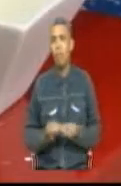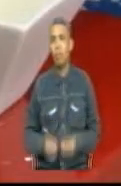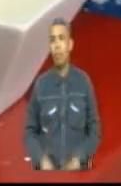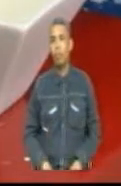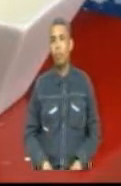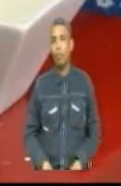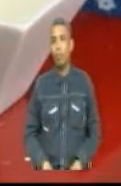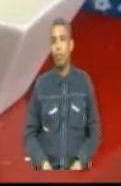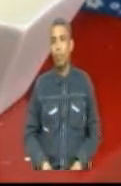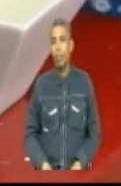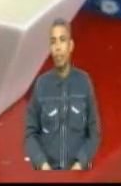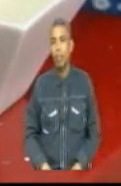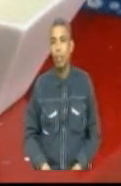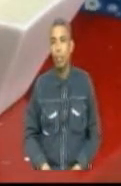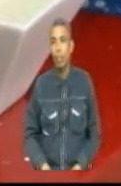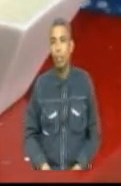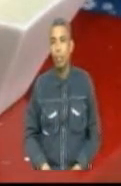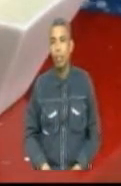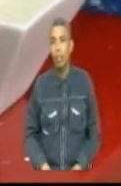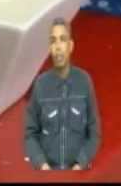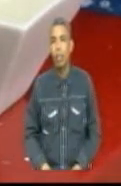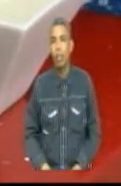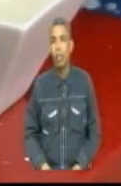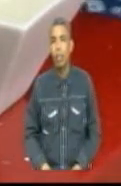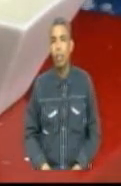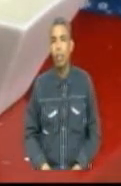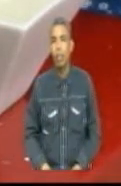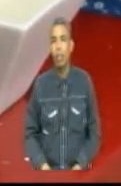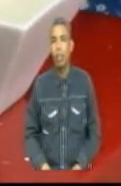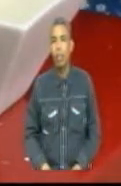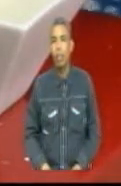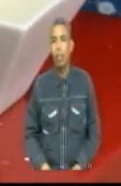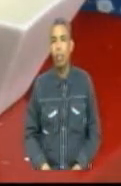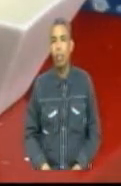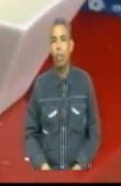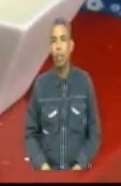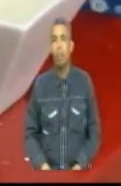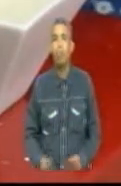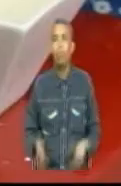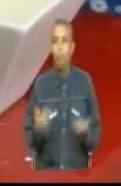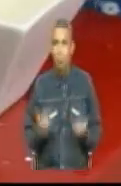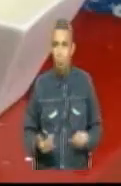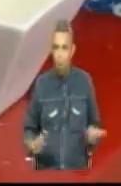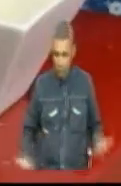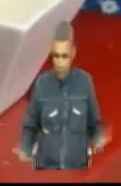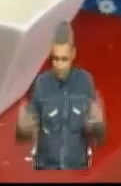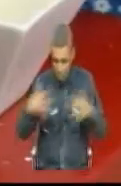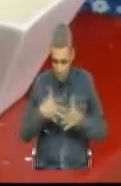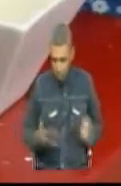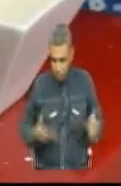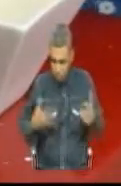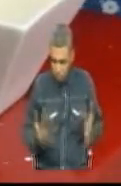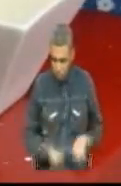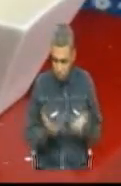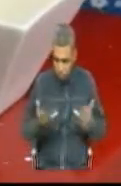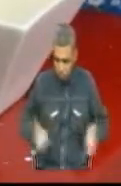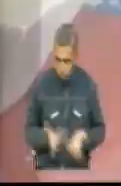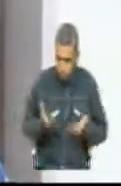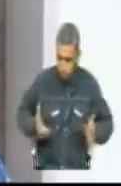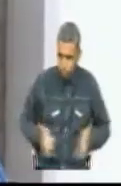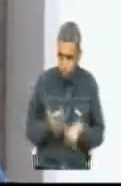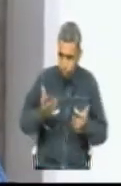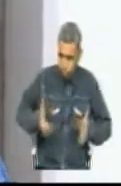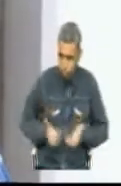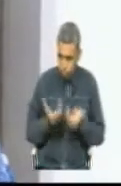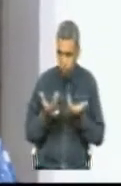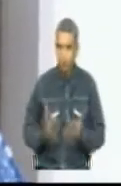empezamos acá para que a todos les toque una mezcla vamos mezclar le vamos